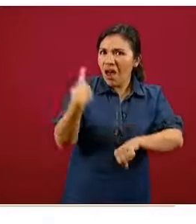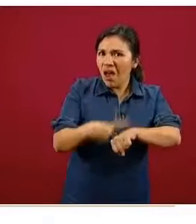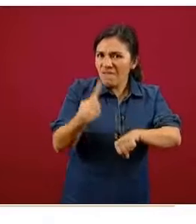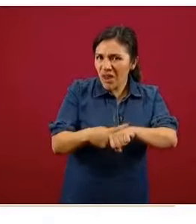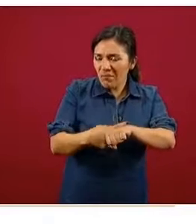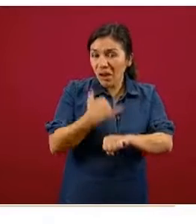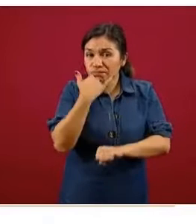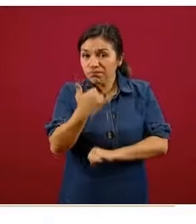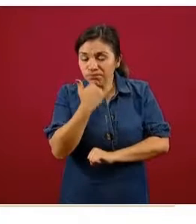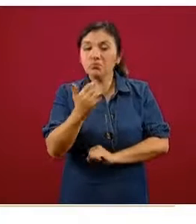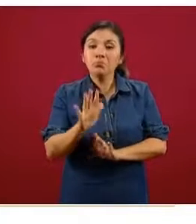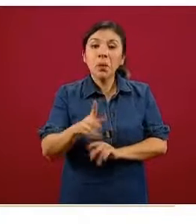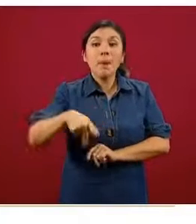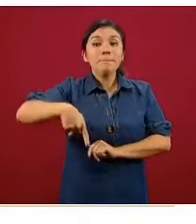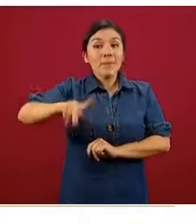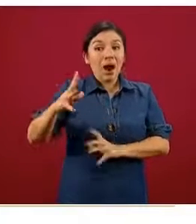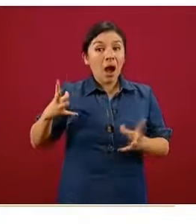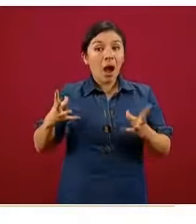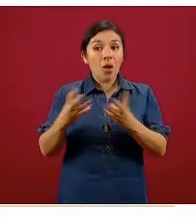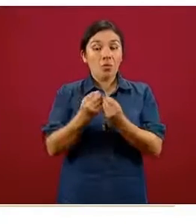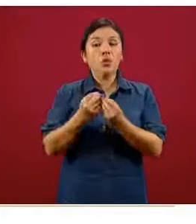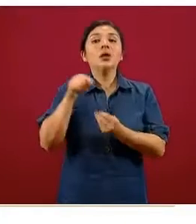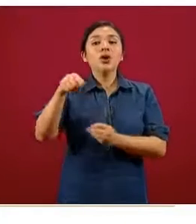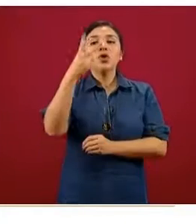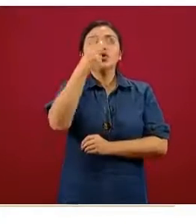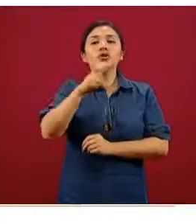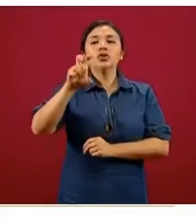enfermedad. Sin embargo, de estas